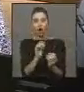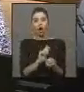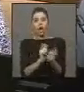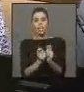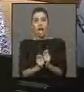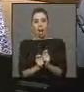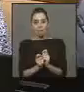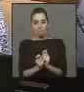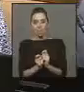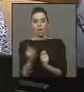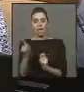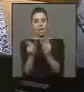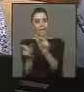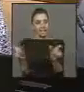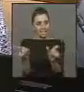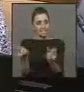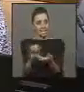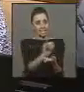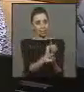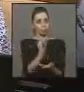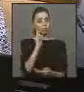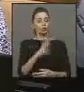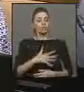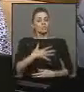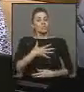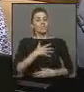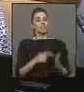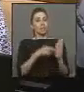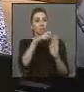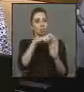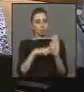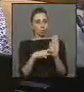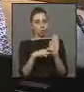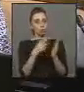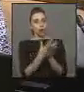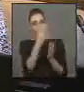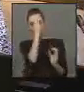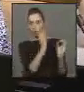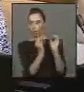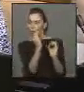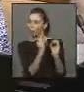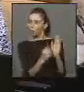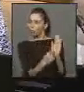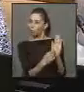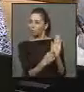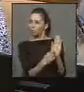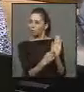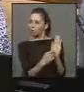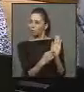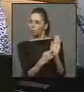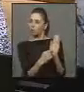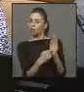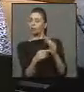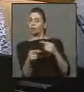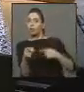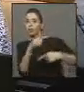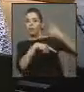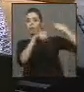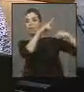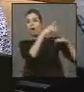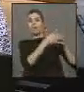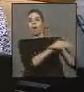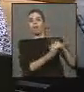cambiar. Porque sienten que en este proyecto hay puntos de vista en los cuales se retrocede en el ámbito